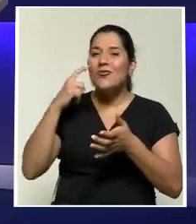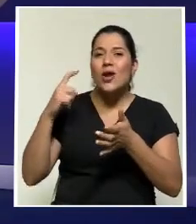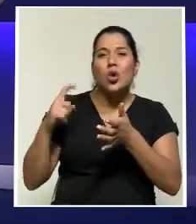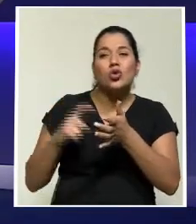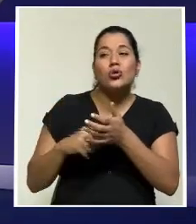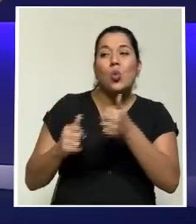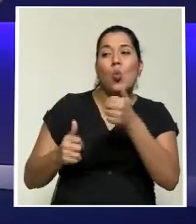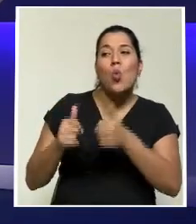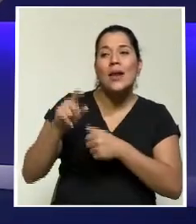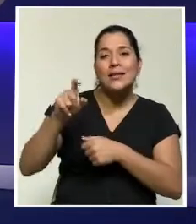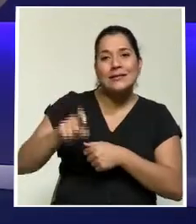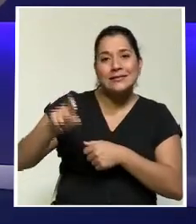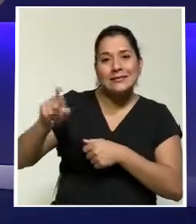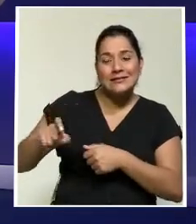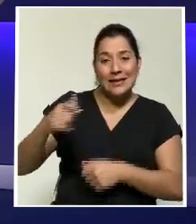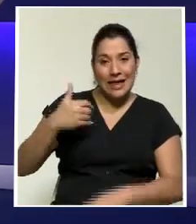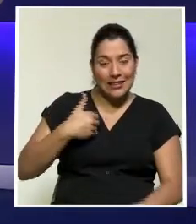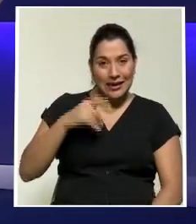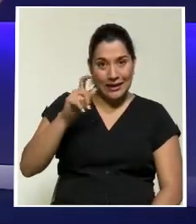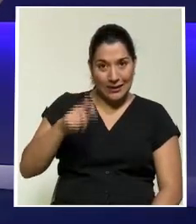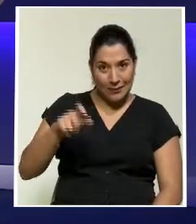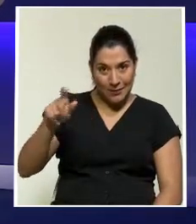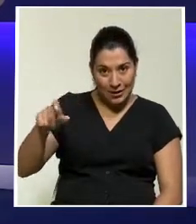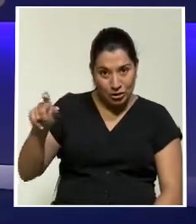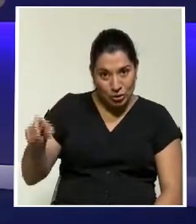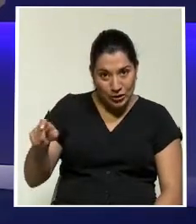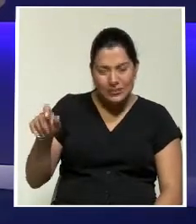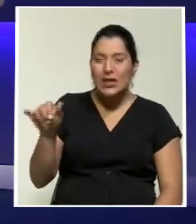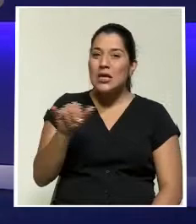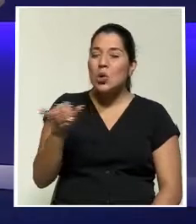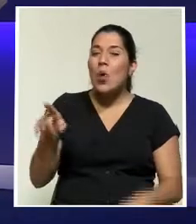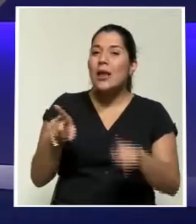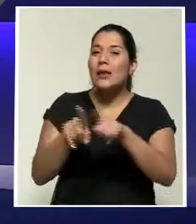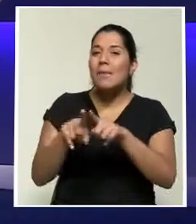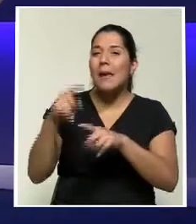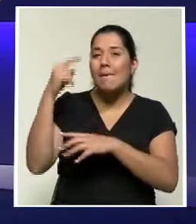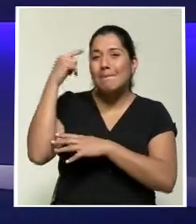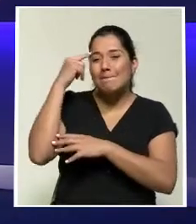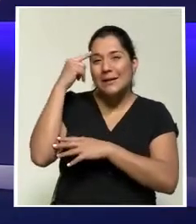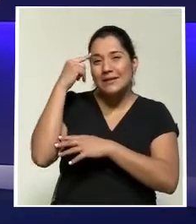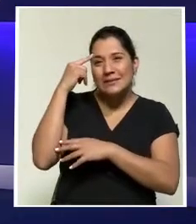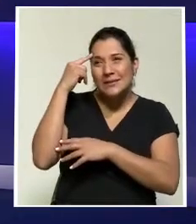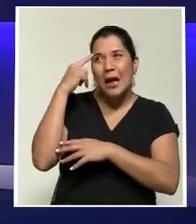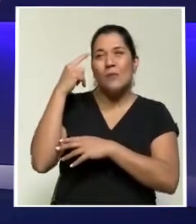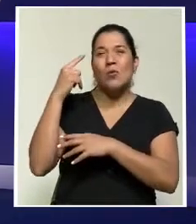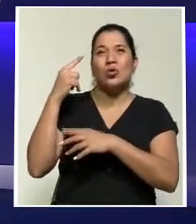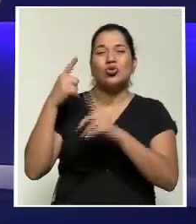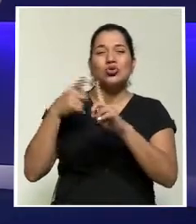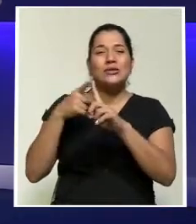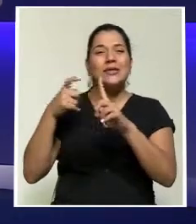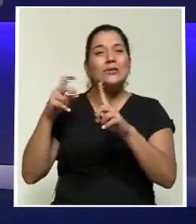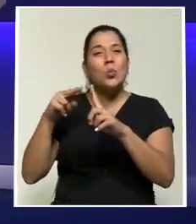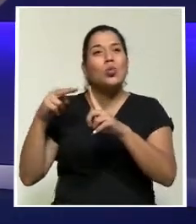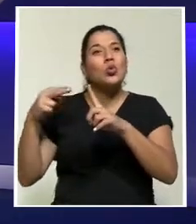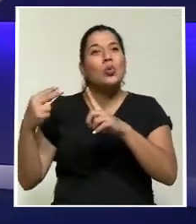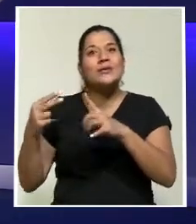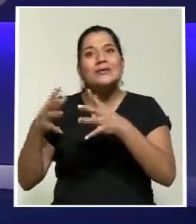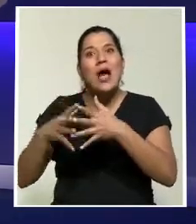¿verdad? Se piensa mucho también en un paradigma desde la abundancia, también no pensar